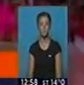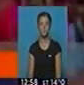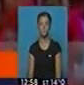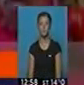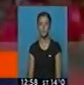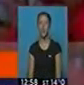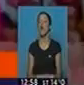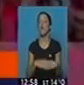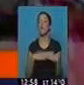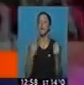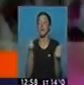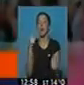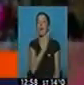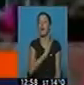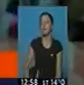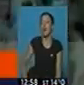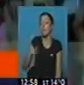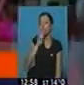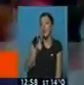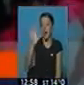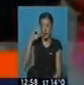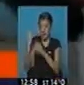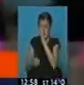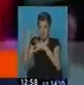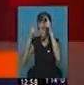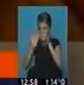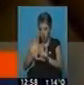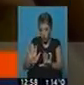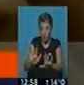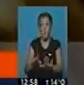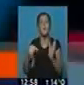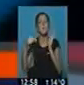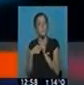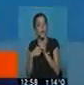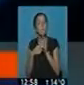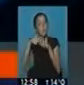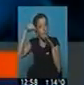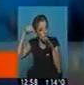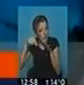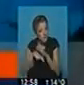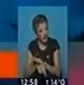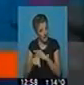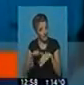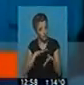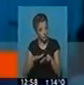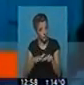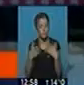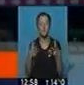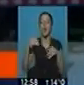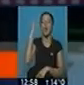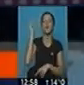del Estado venezolano, que no es algo que el chavismo lo haya inventado, pero que lo profundizó mucho. Claro. Entonces, el chavismo siempre fue una especie